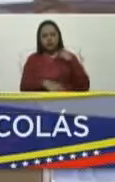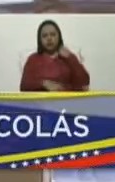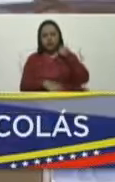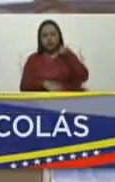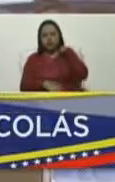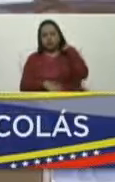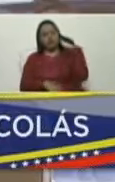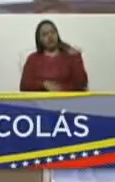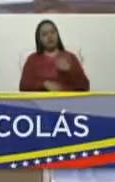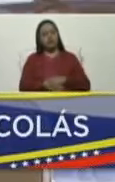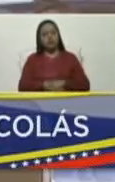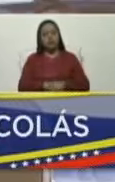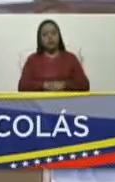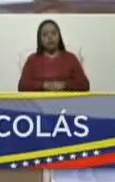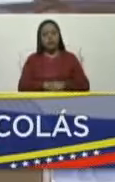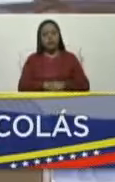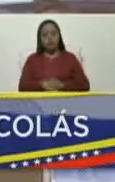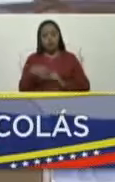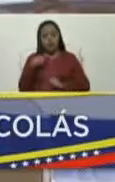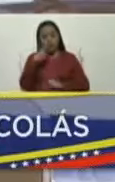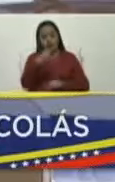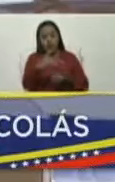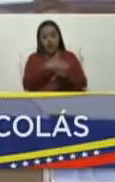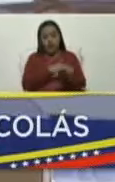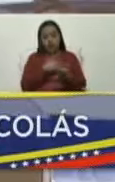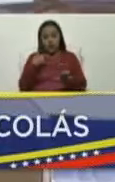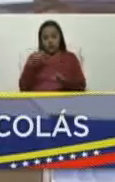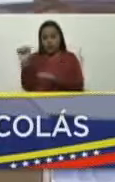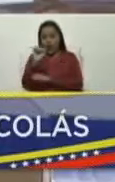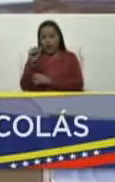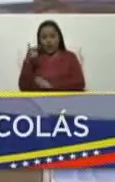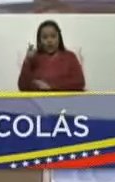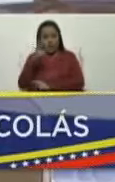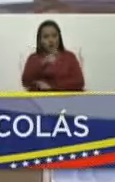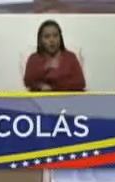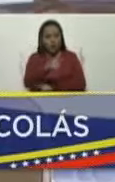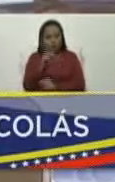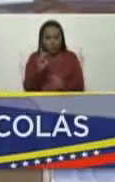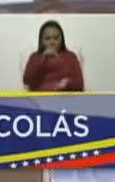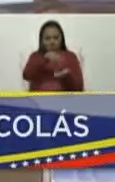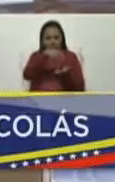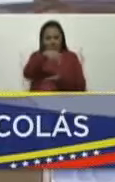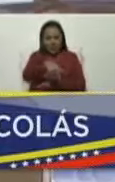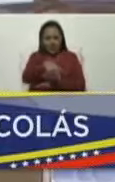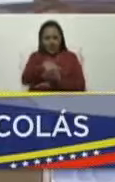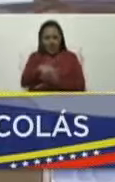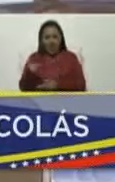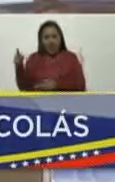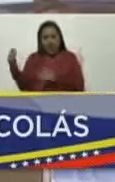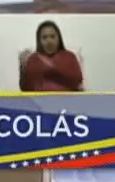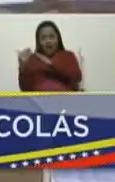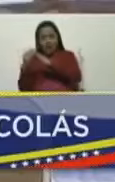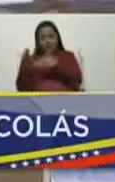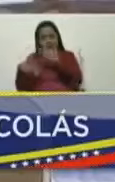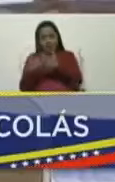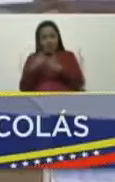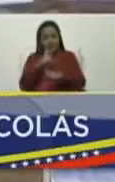Yo le había dicho a Gerson cuando venía en la carrerita, que él me trajo hasta aquí, desde la casa, le había